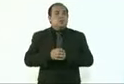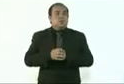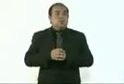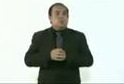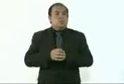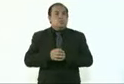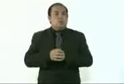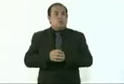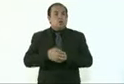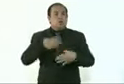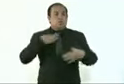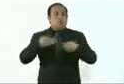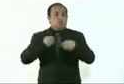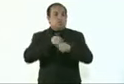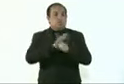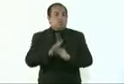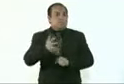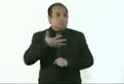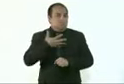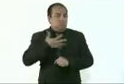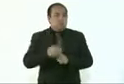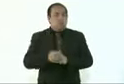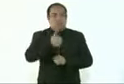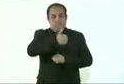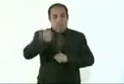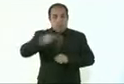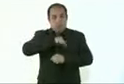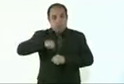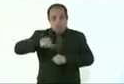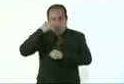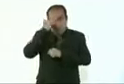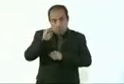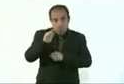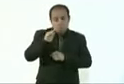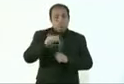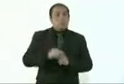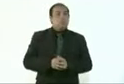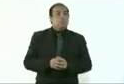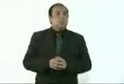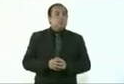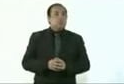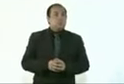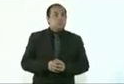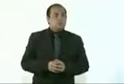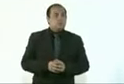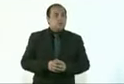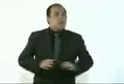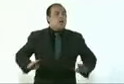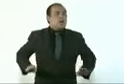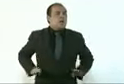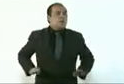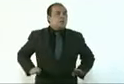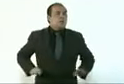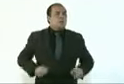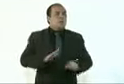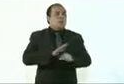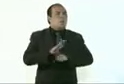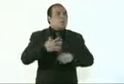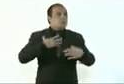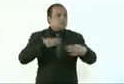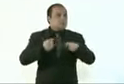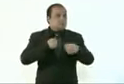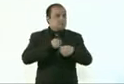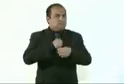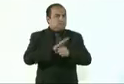dos años de pandemia. Y ya cada uno de nosotros sabemos las características de la pandemia.